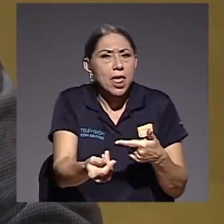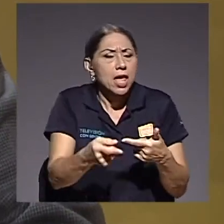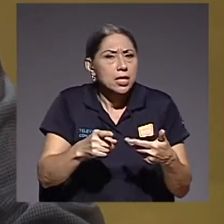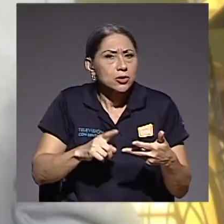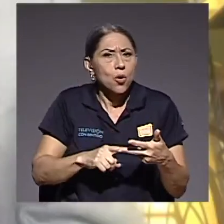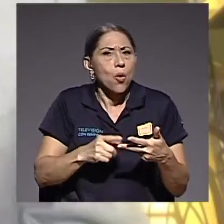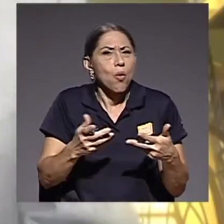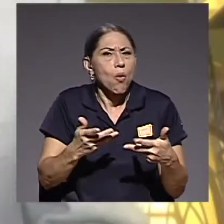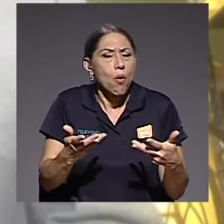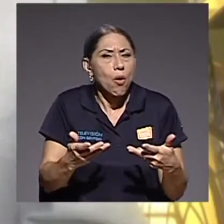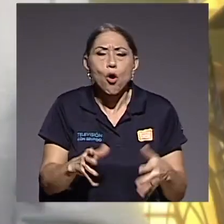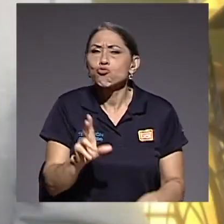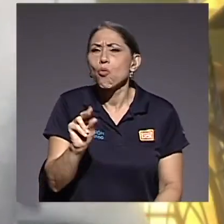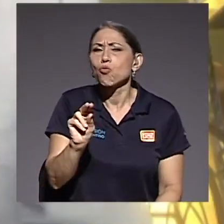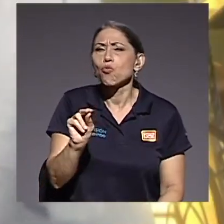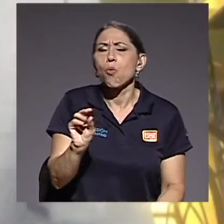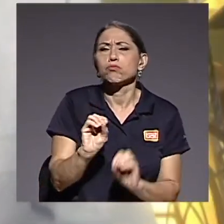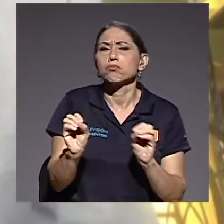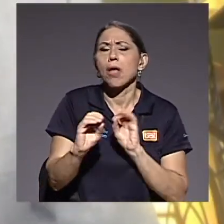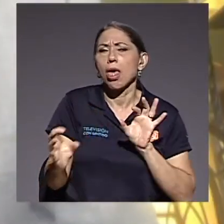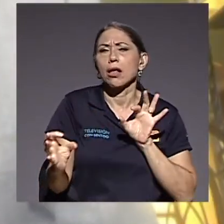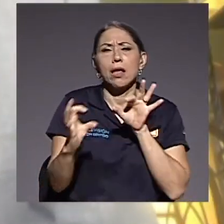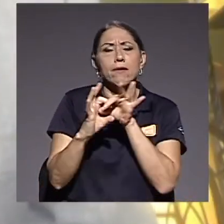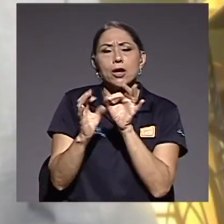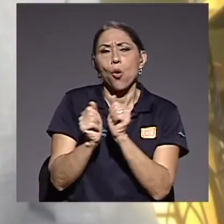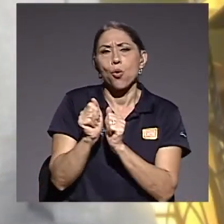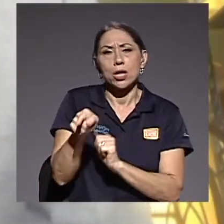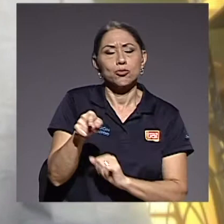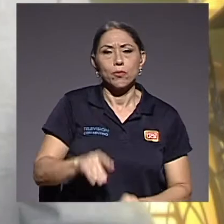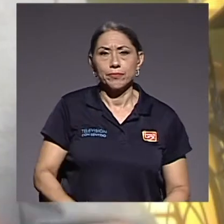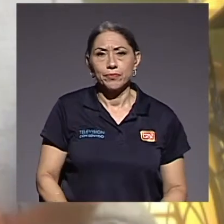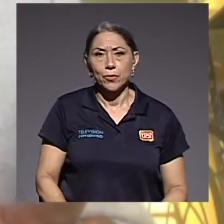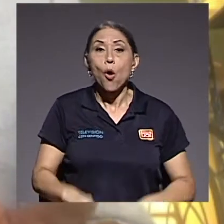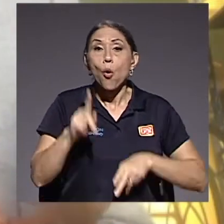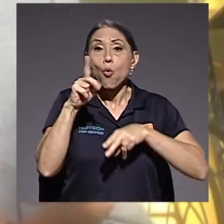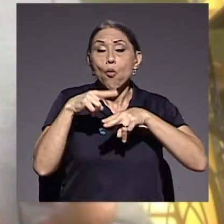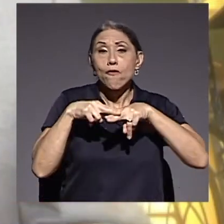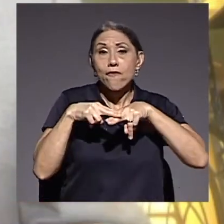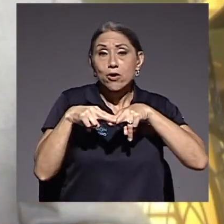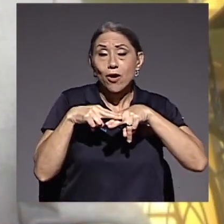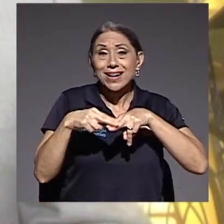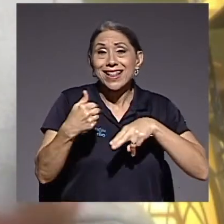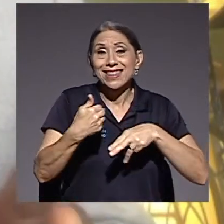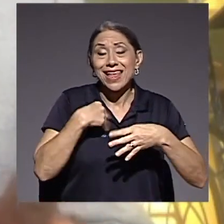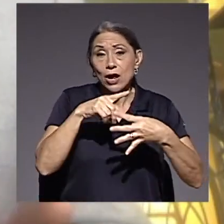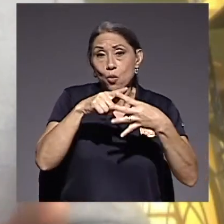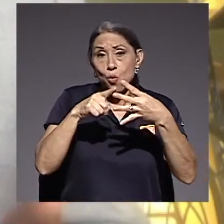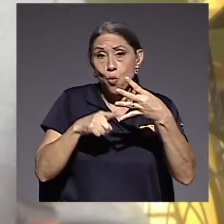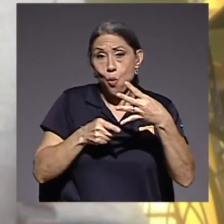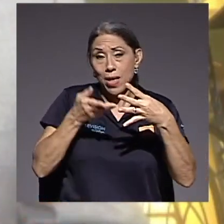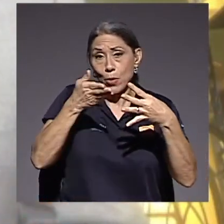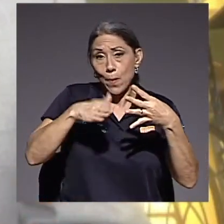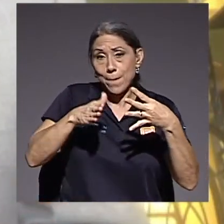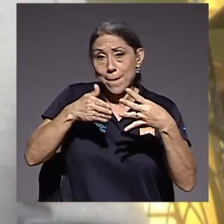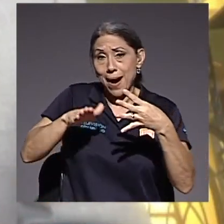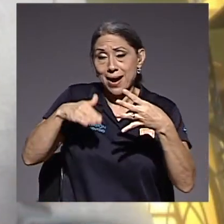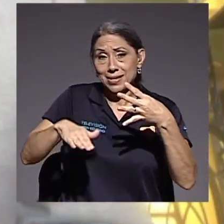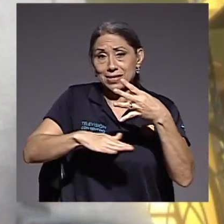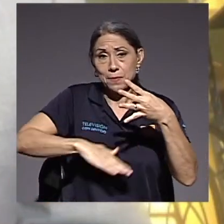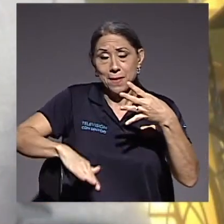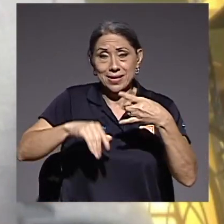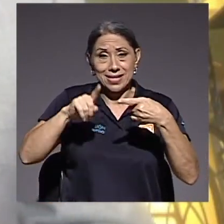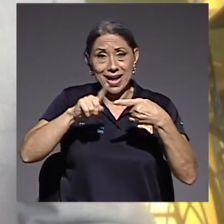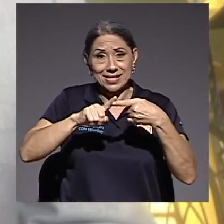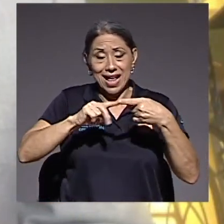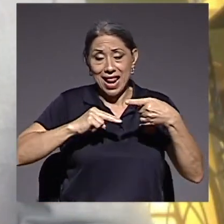alimentación? No tiene nada que ver con eso. Un ferrocarril tiene 4 partes básicas: la